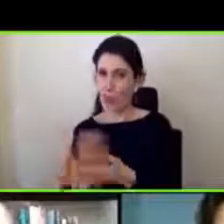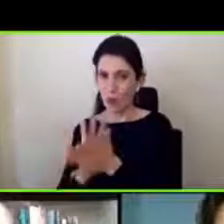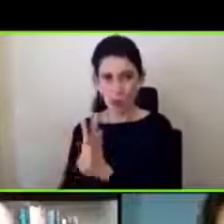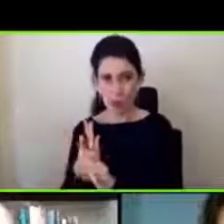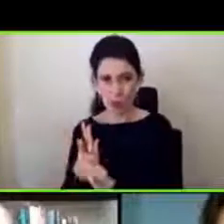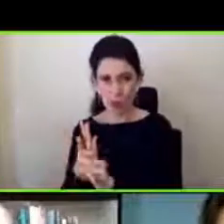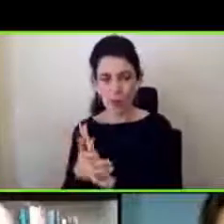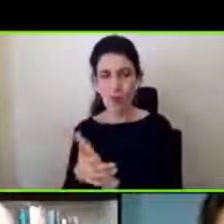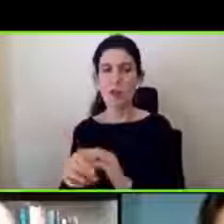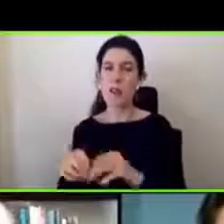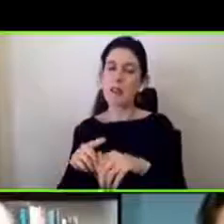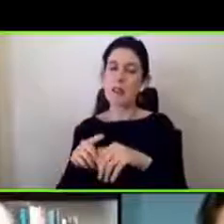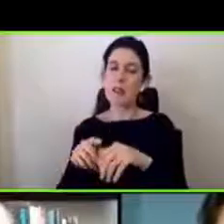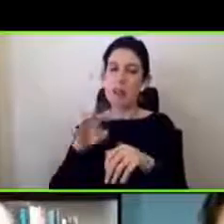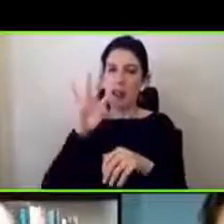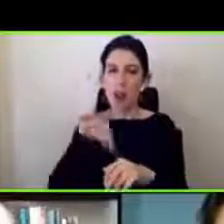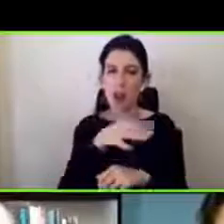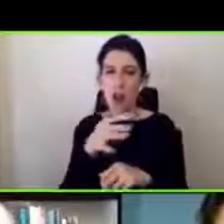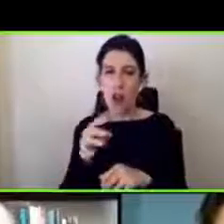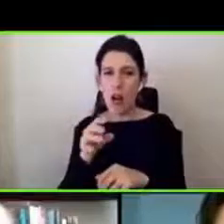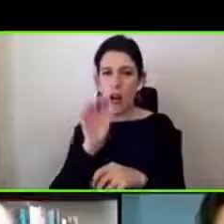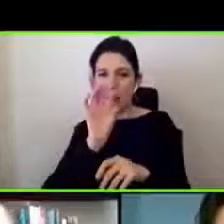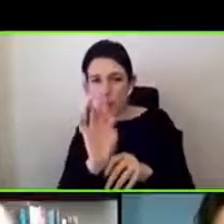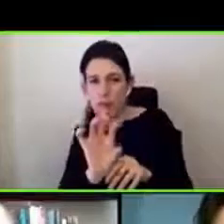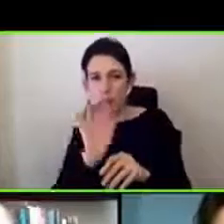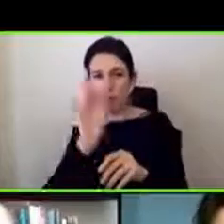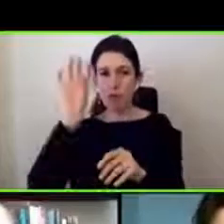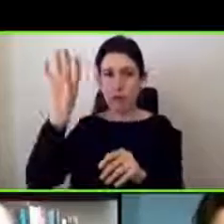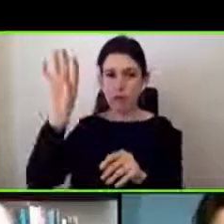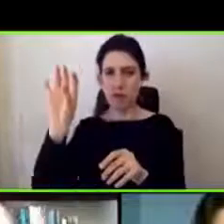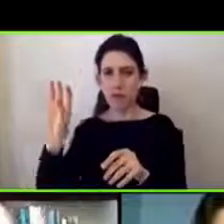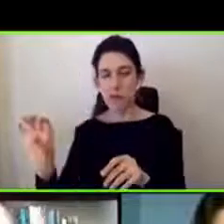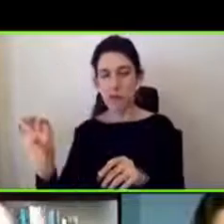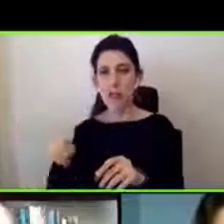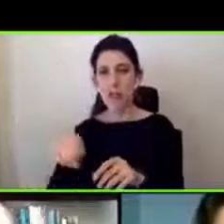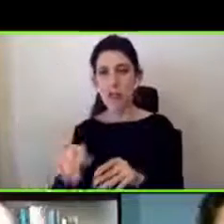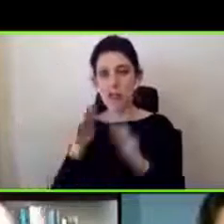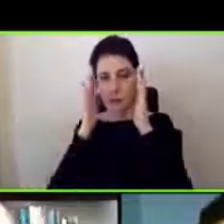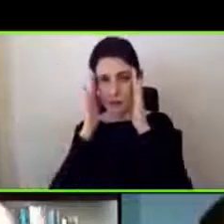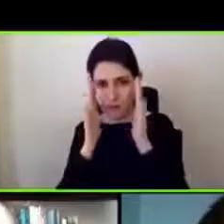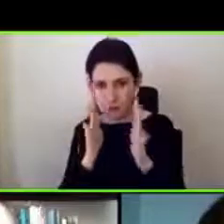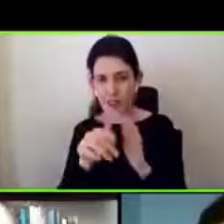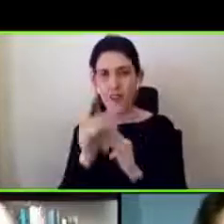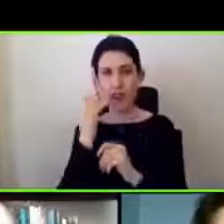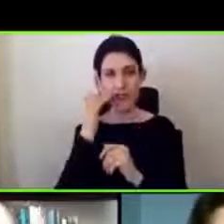periodos del día, ¿no es cierto?, para dedicarlo a los niños. Bien,